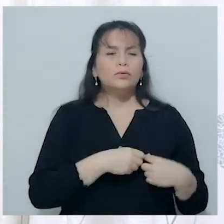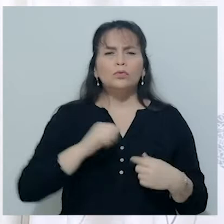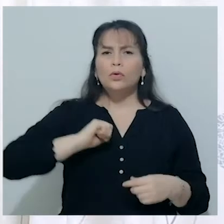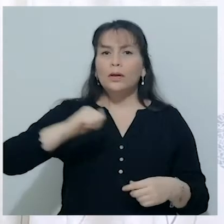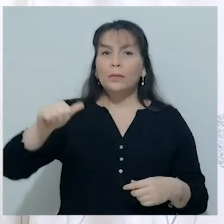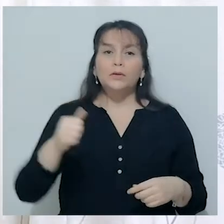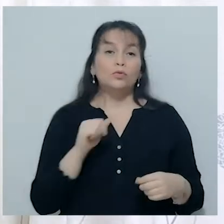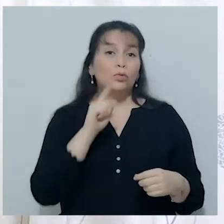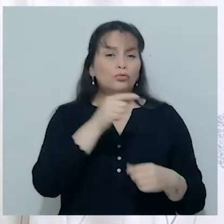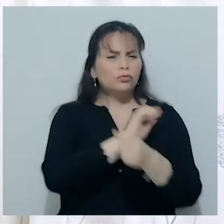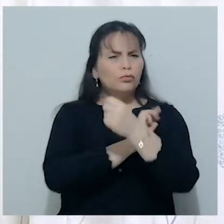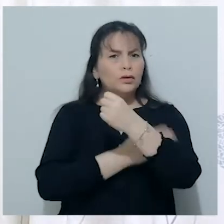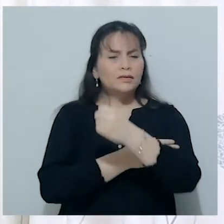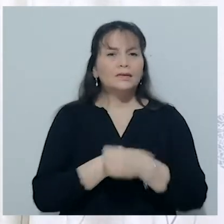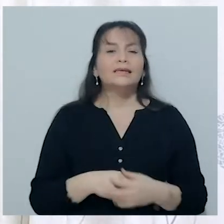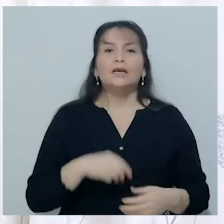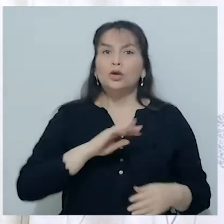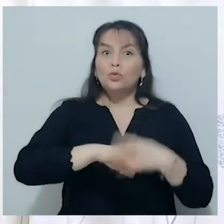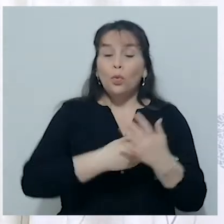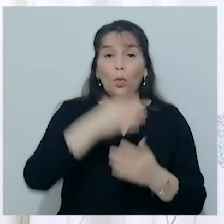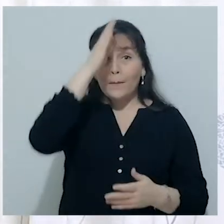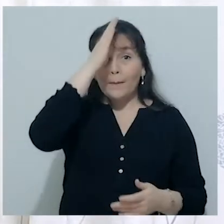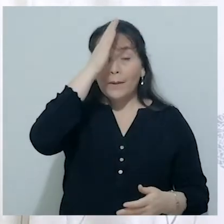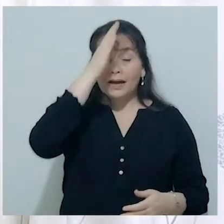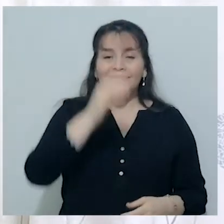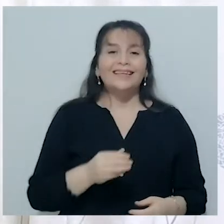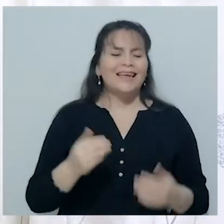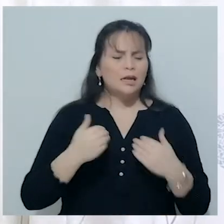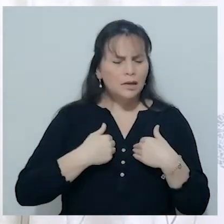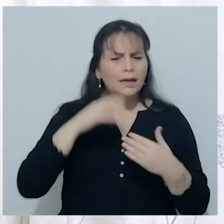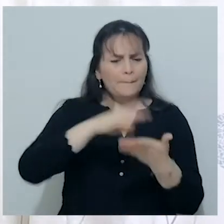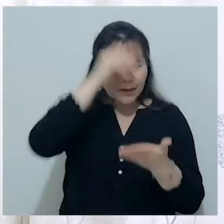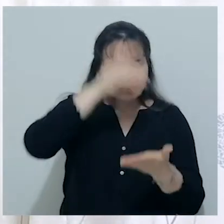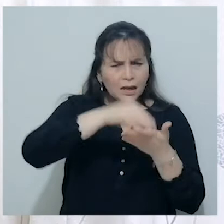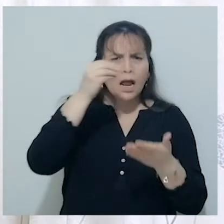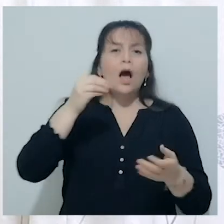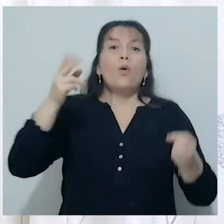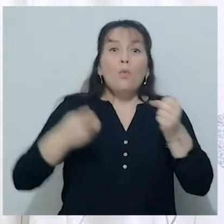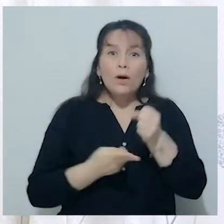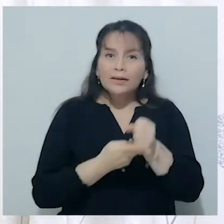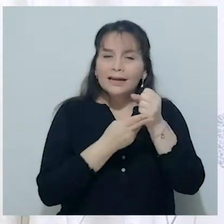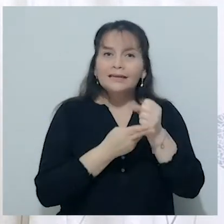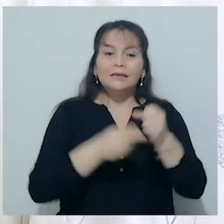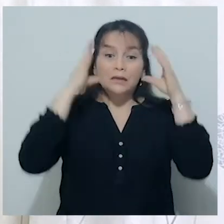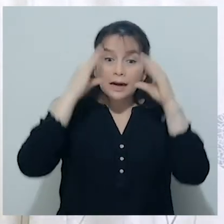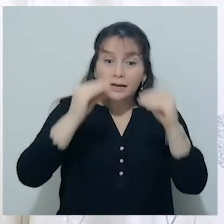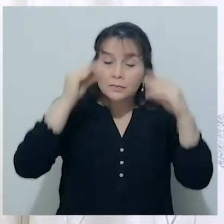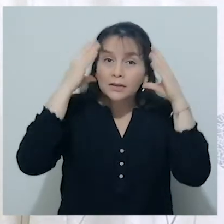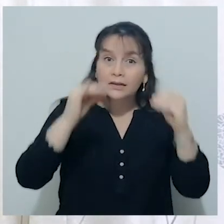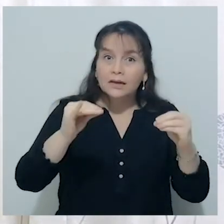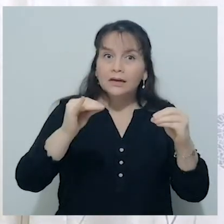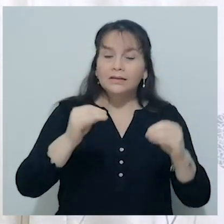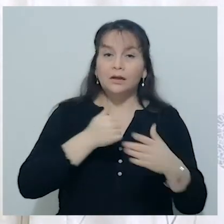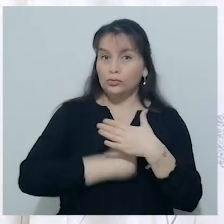fuerzas. Estas eran las primeras palabras que todo padre debería aprender, guardarlas en su vida y enseñarla